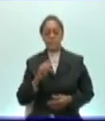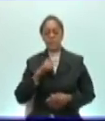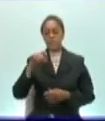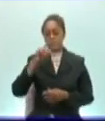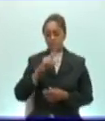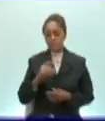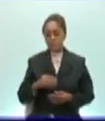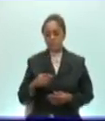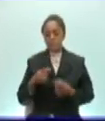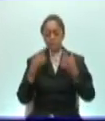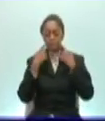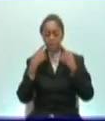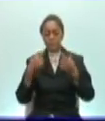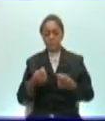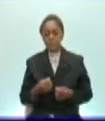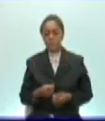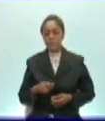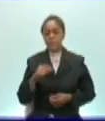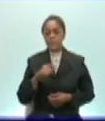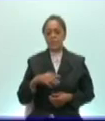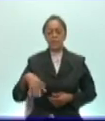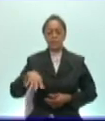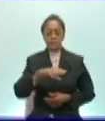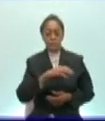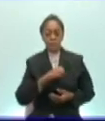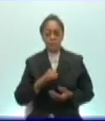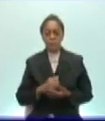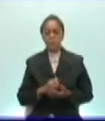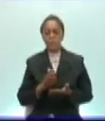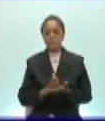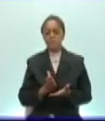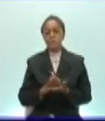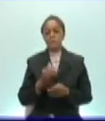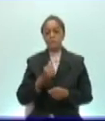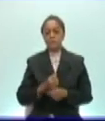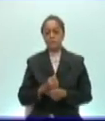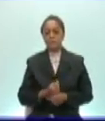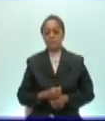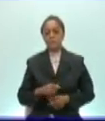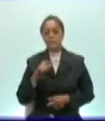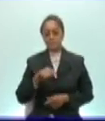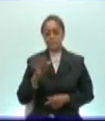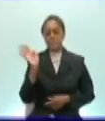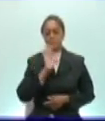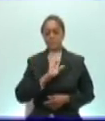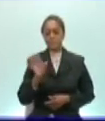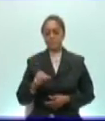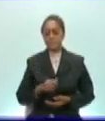diagnóstico muy significativo que abarque todo el contenido que hemos trabajado. Hasta ese momento.